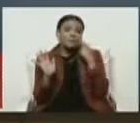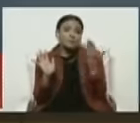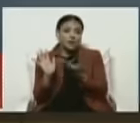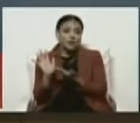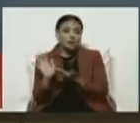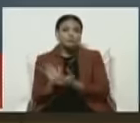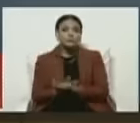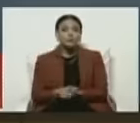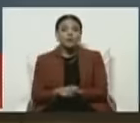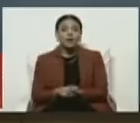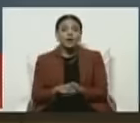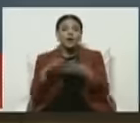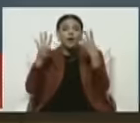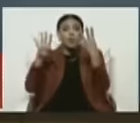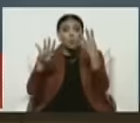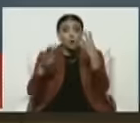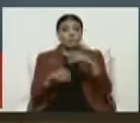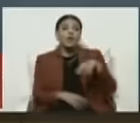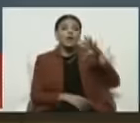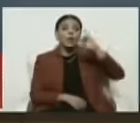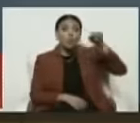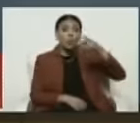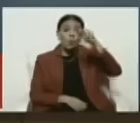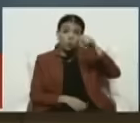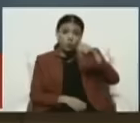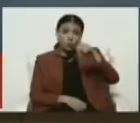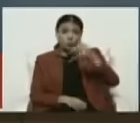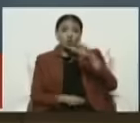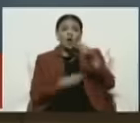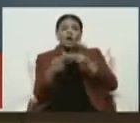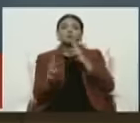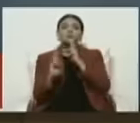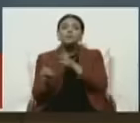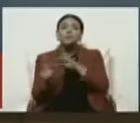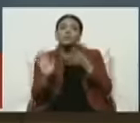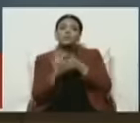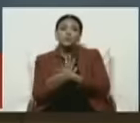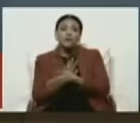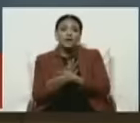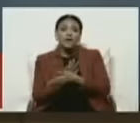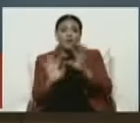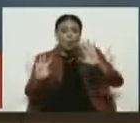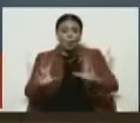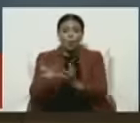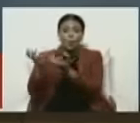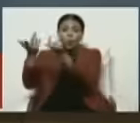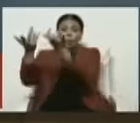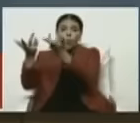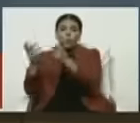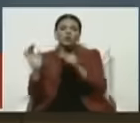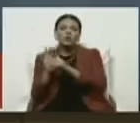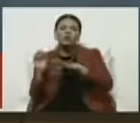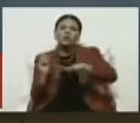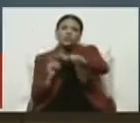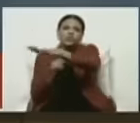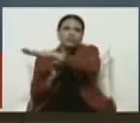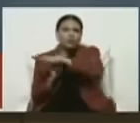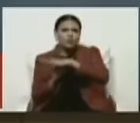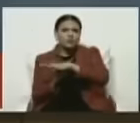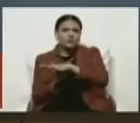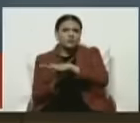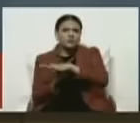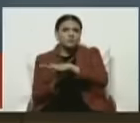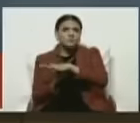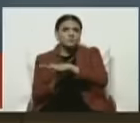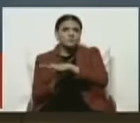este. El 9 de junio se recibió un reporte de un incendio en una tanquilla del circuito 3 perteneciente al Sistema